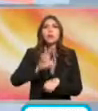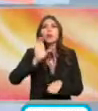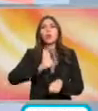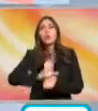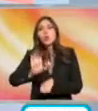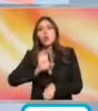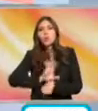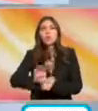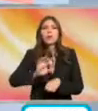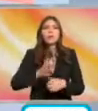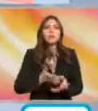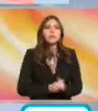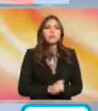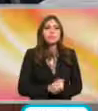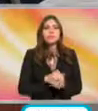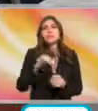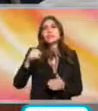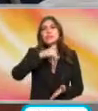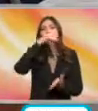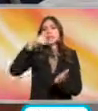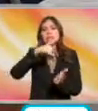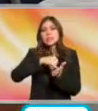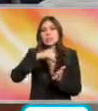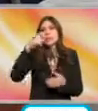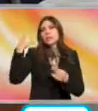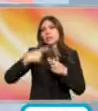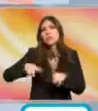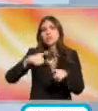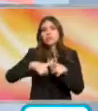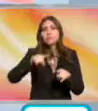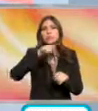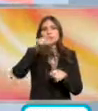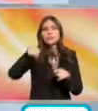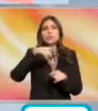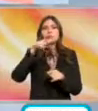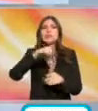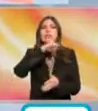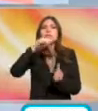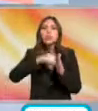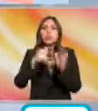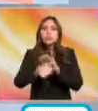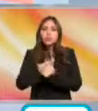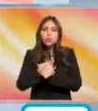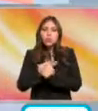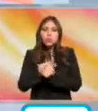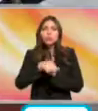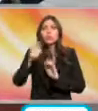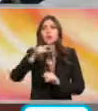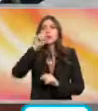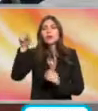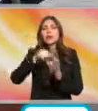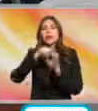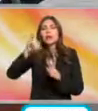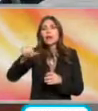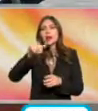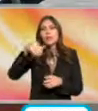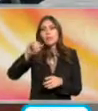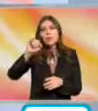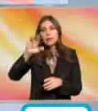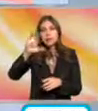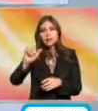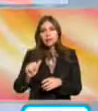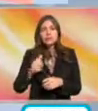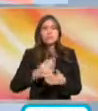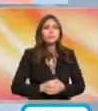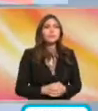Colombia, por Panamá, las islas. Ahí hubo varios enclaves, la isla de la Tortuga, Port Royal en Jamaica, antes de que hubiera ese famoso temblor